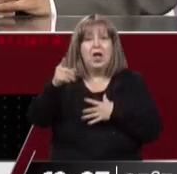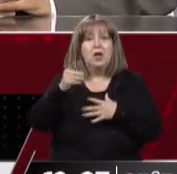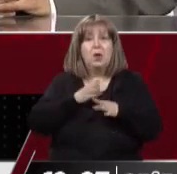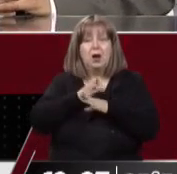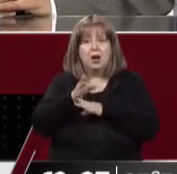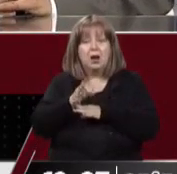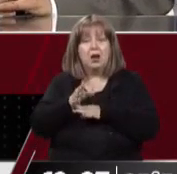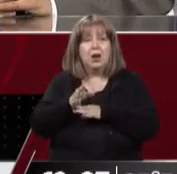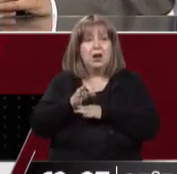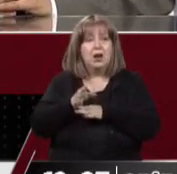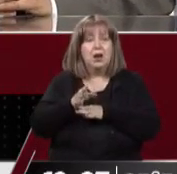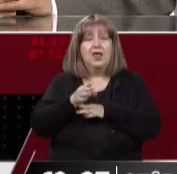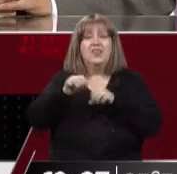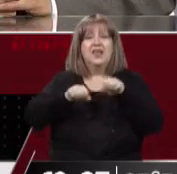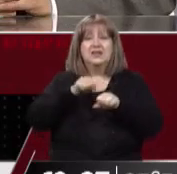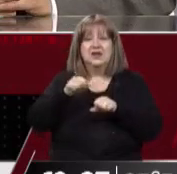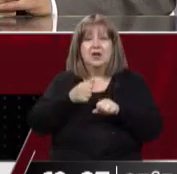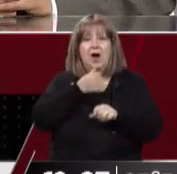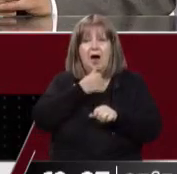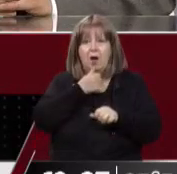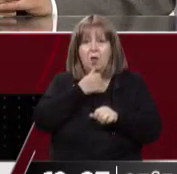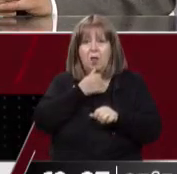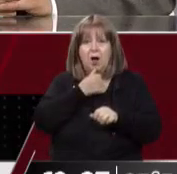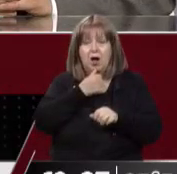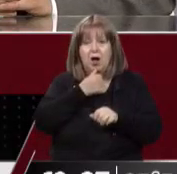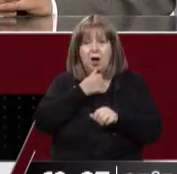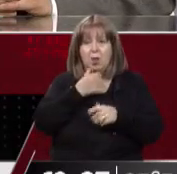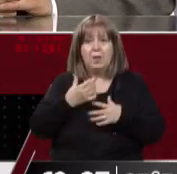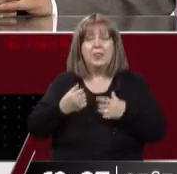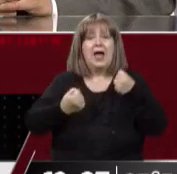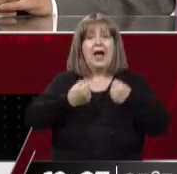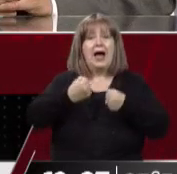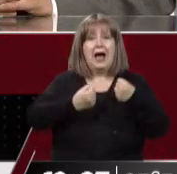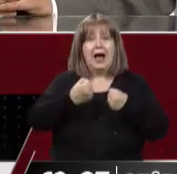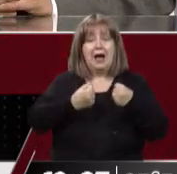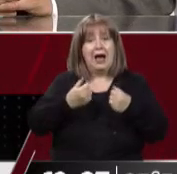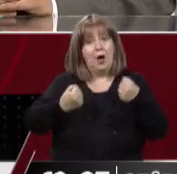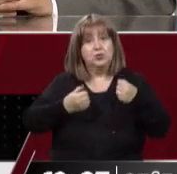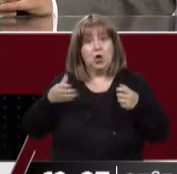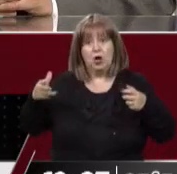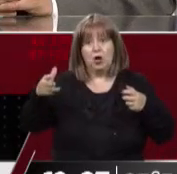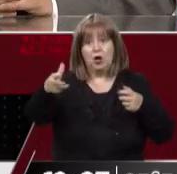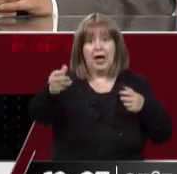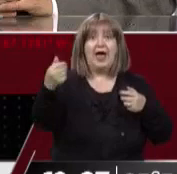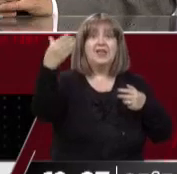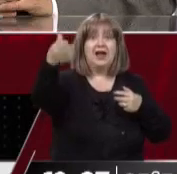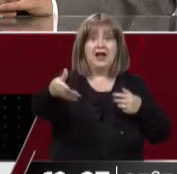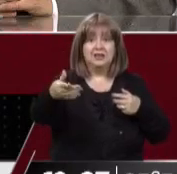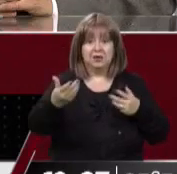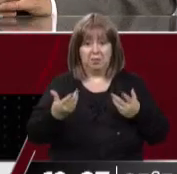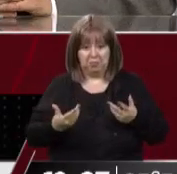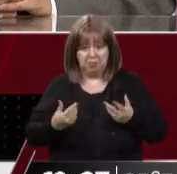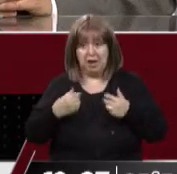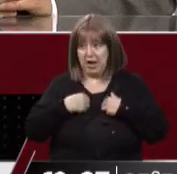pasar. Pero en ningún momento en el desierto nos quedamos sin agua. La gente frenaba, te dejaba botellas de agua, te dejaba comida. Llegabas a una estación